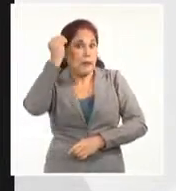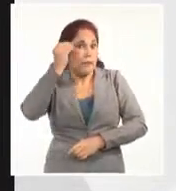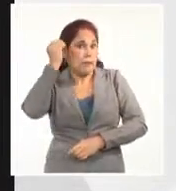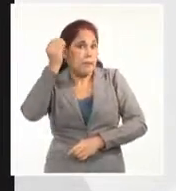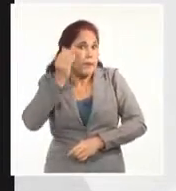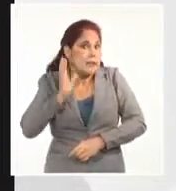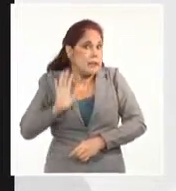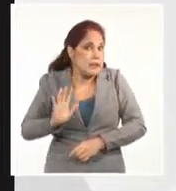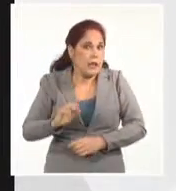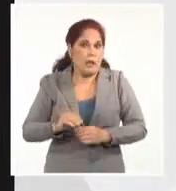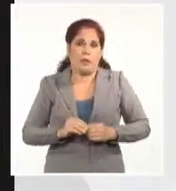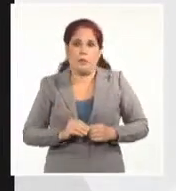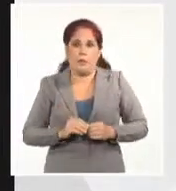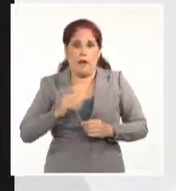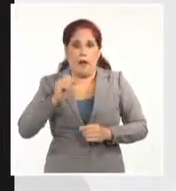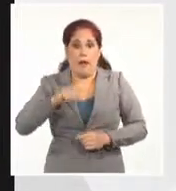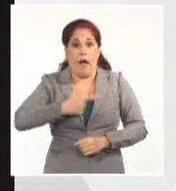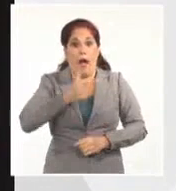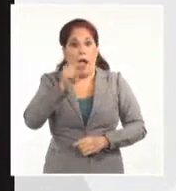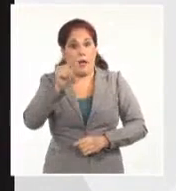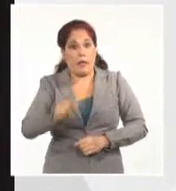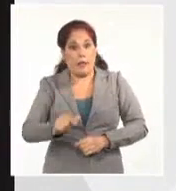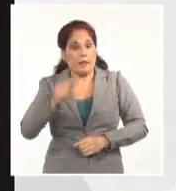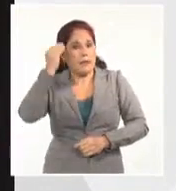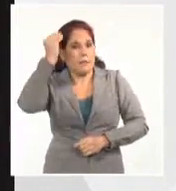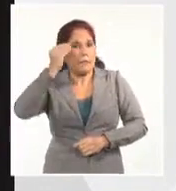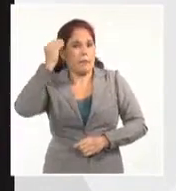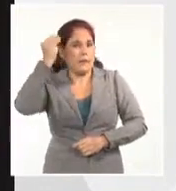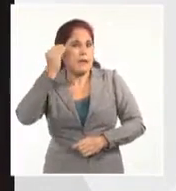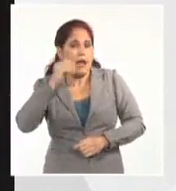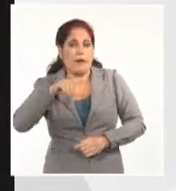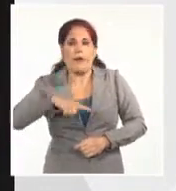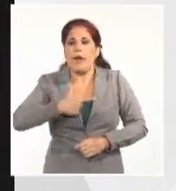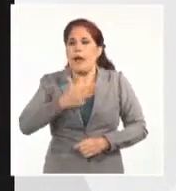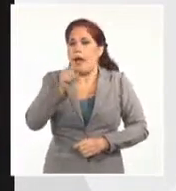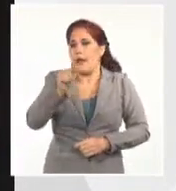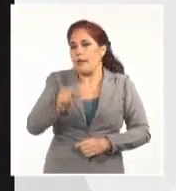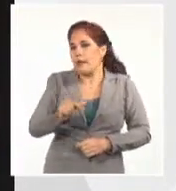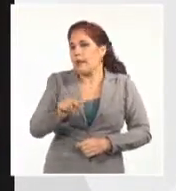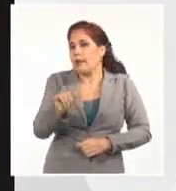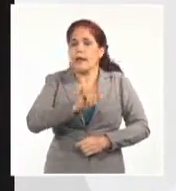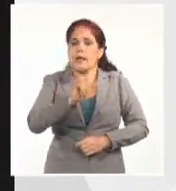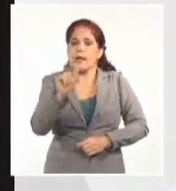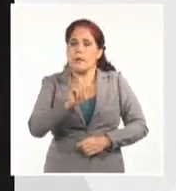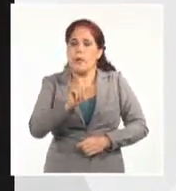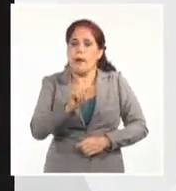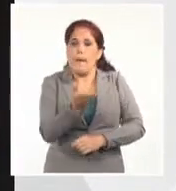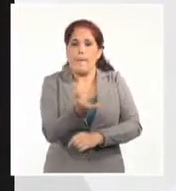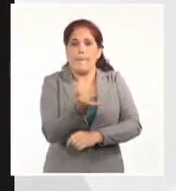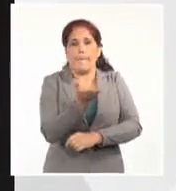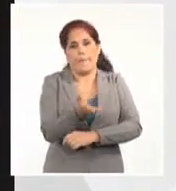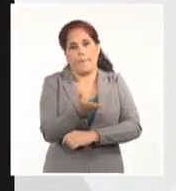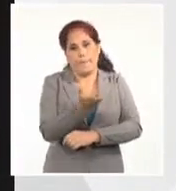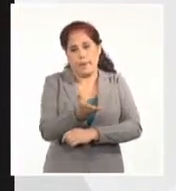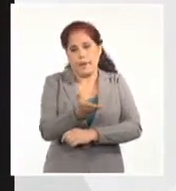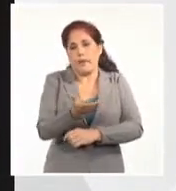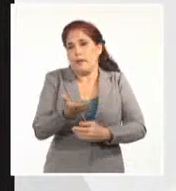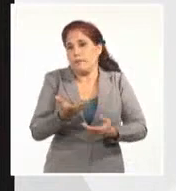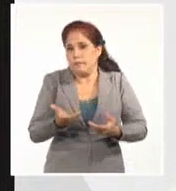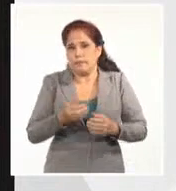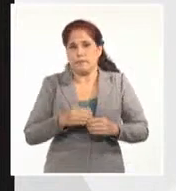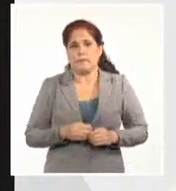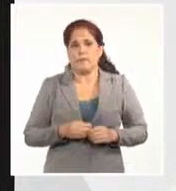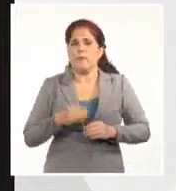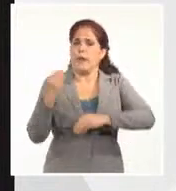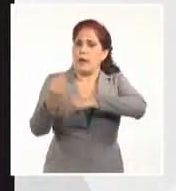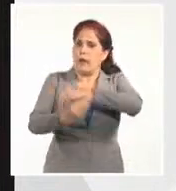participaron por menciones, pero también hay artistas que están pidiendo, bueno,